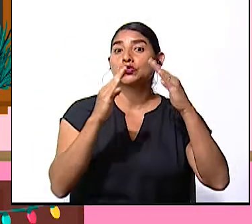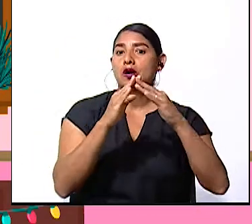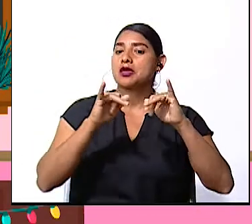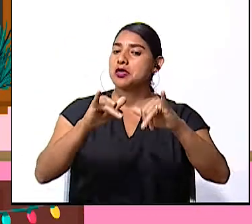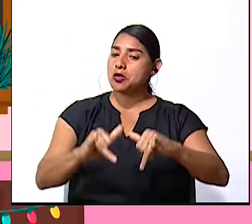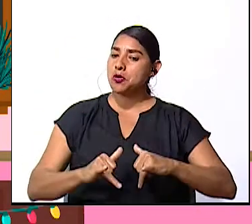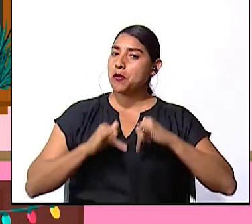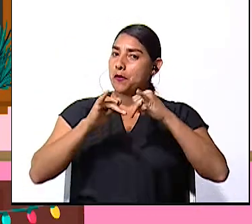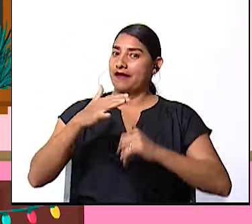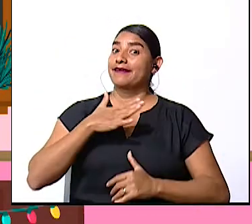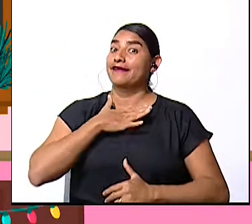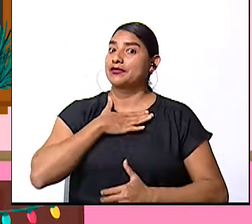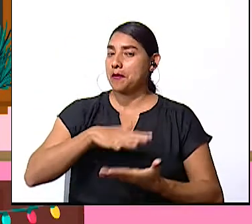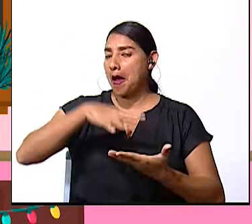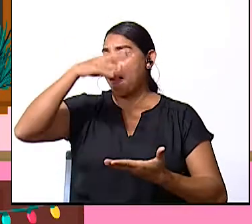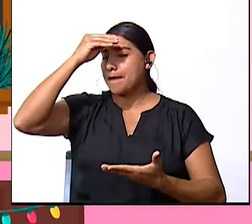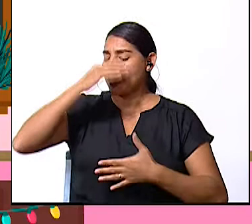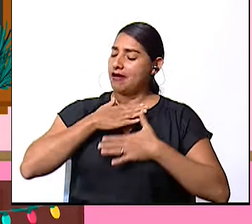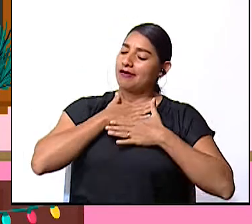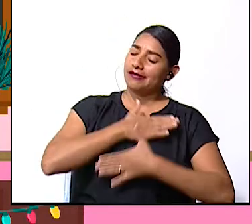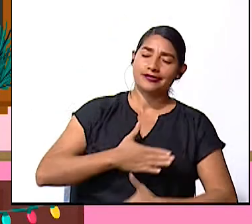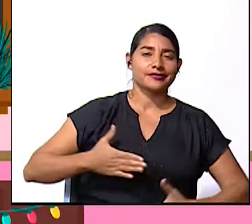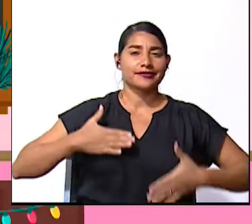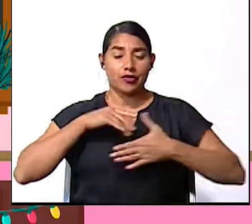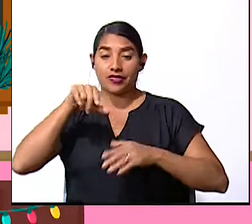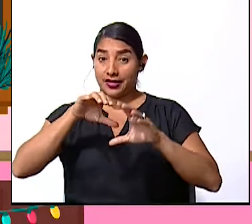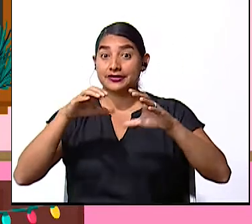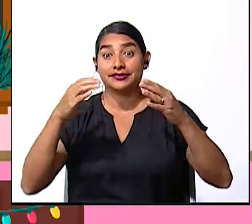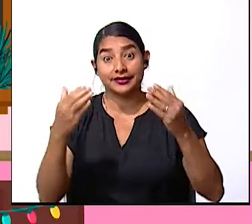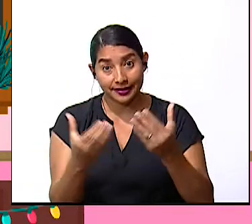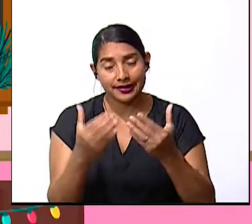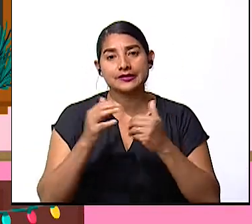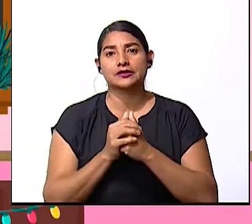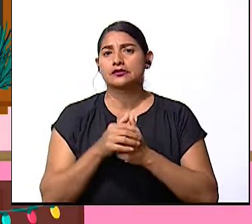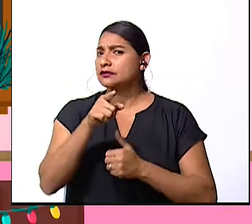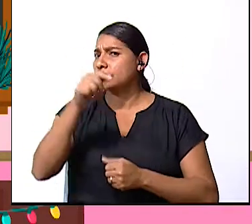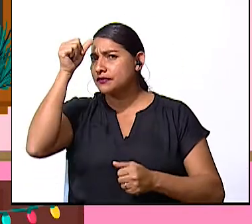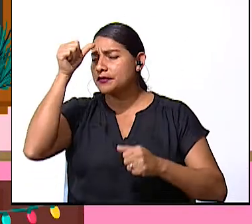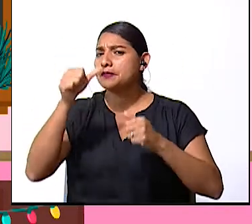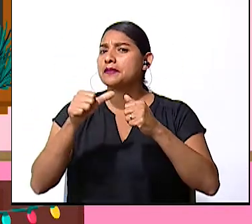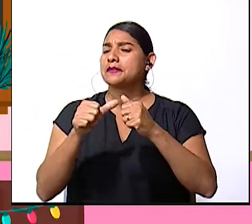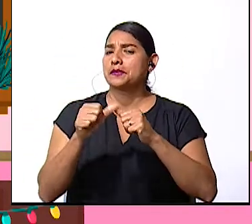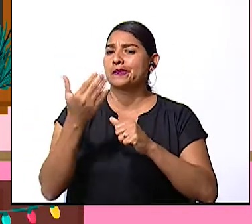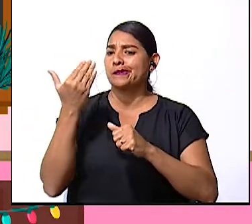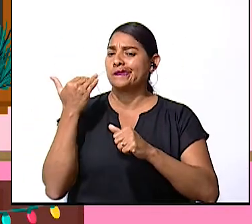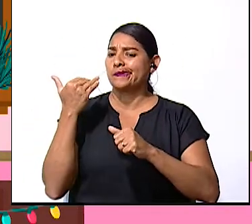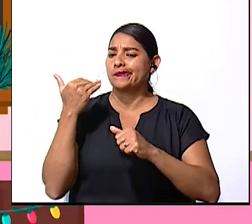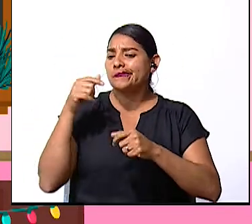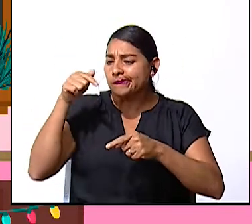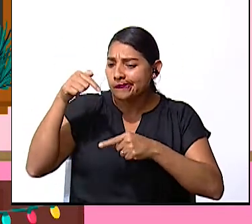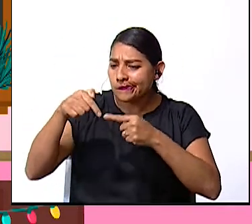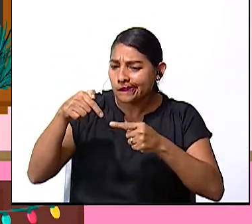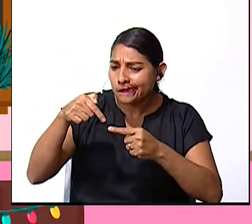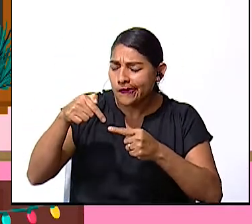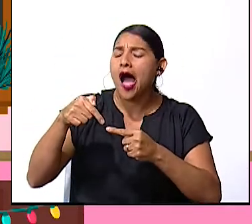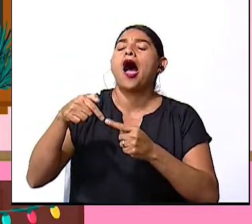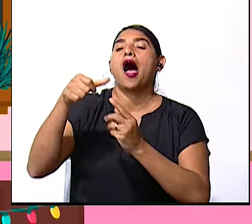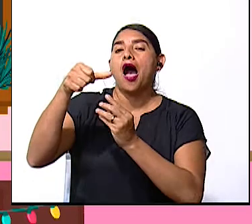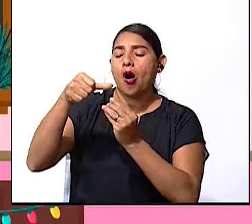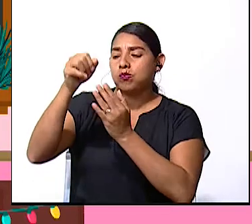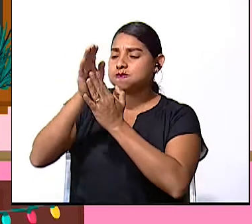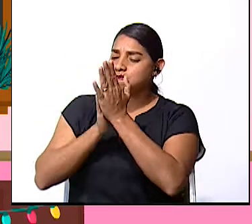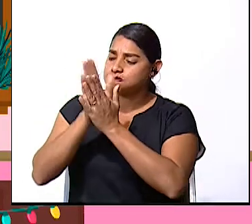tanto como he aprendido yo y que hayan disfrutado de estas clases. ¿Se acuerdan de lo que tenemos que hacer, verdad? Primero, lavado de